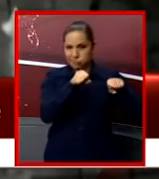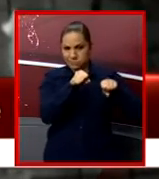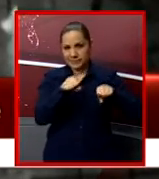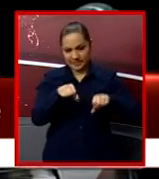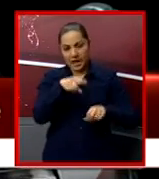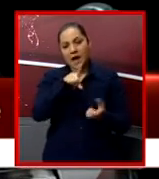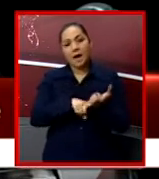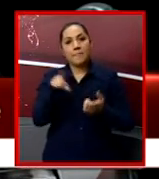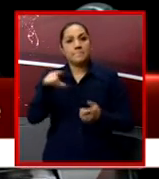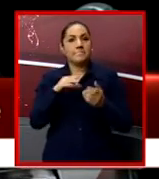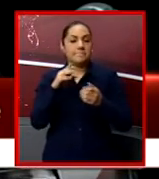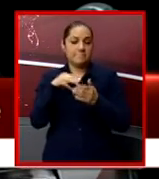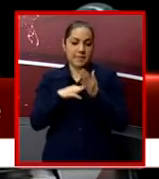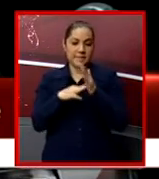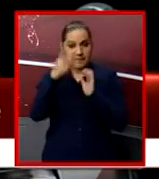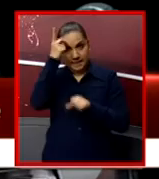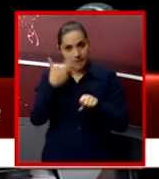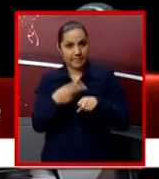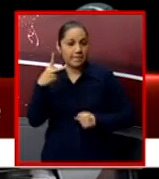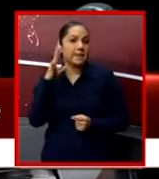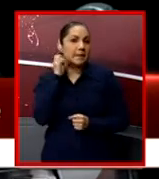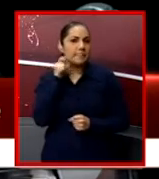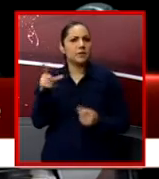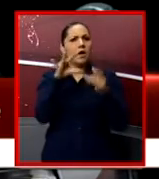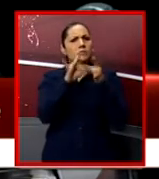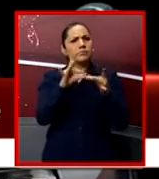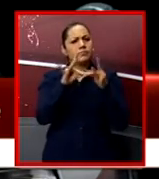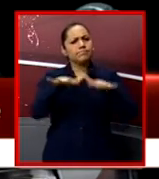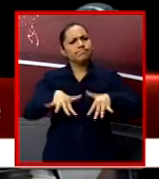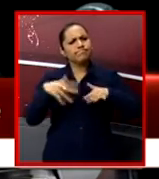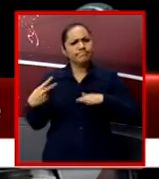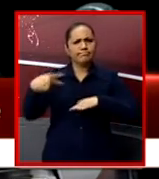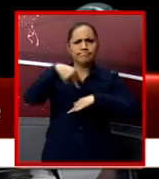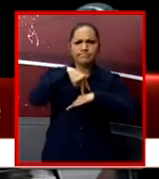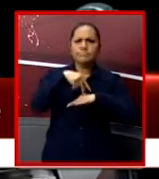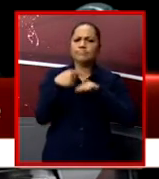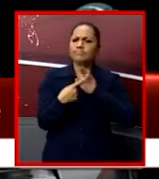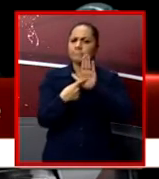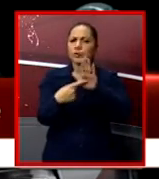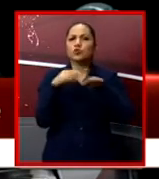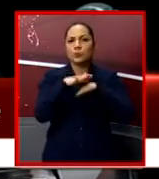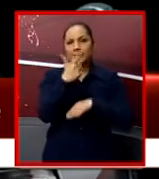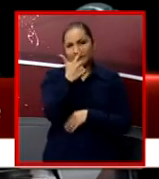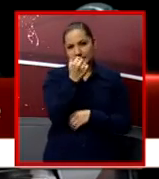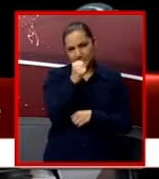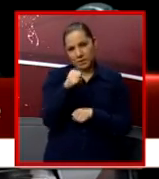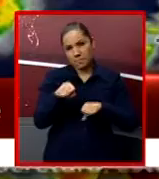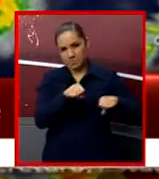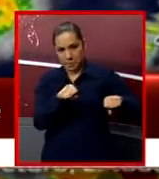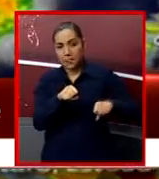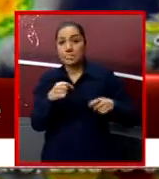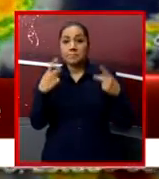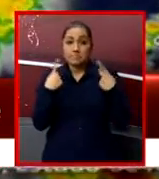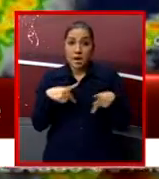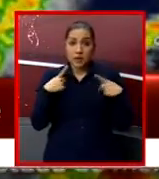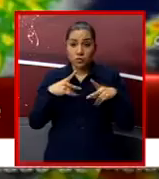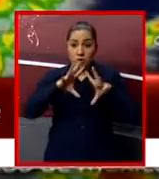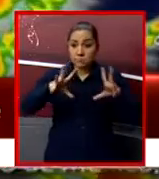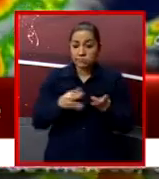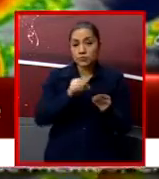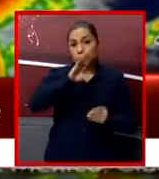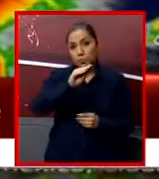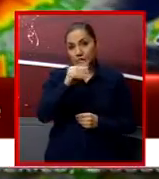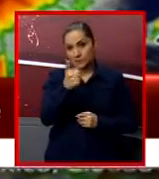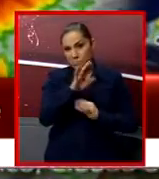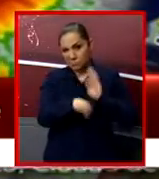de la República emitió un pronunciamiento sobre el terremoto ocurrido en septiembre que provocó la irreparable pérdida de al menos 96